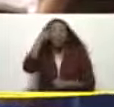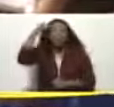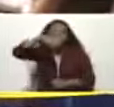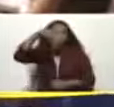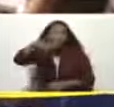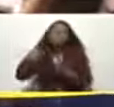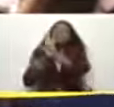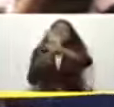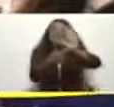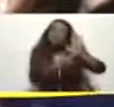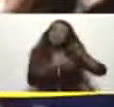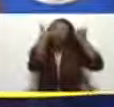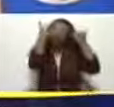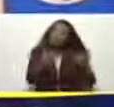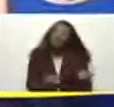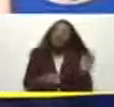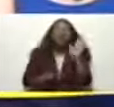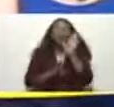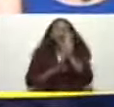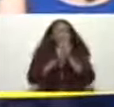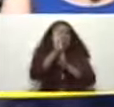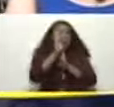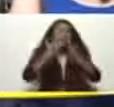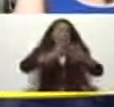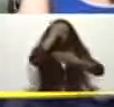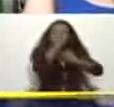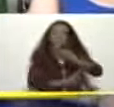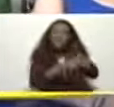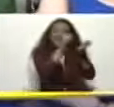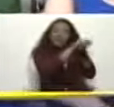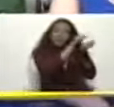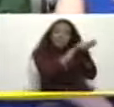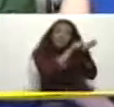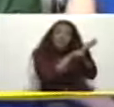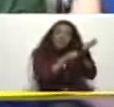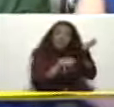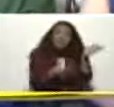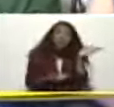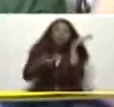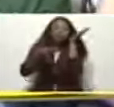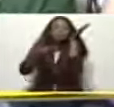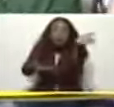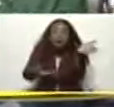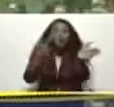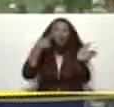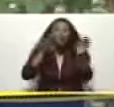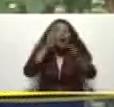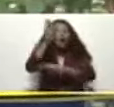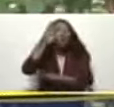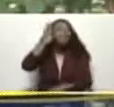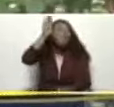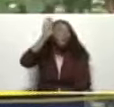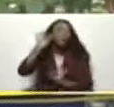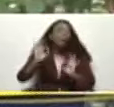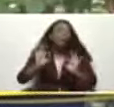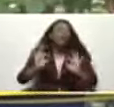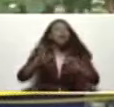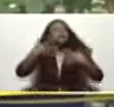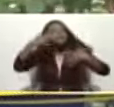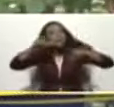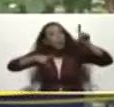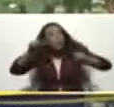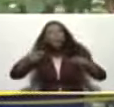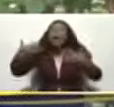queríamos presentarles a usted el avance de lo que tenemos, de esa convocatoria de proyectos y hacia dónde nos vamos a dirigir según